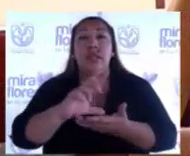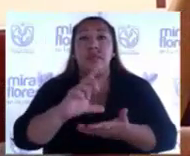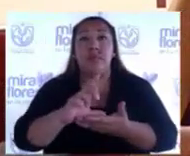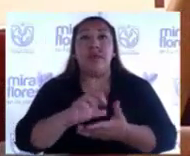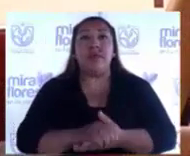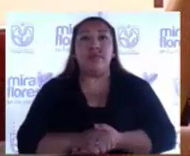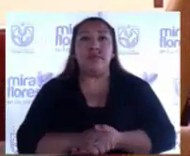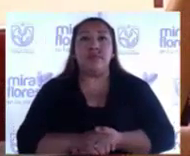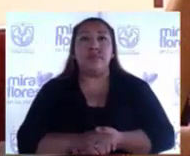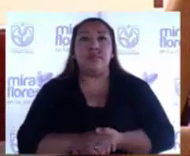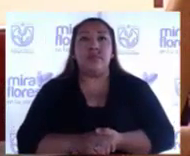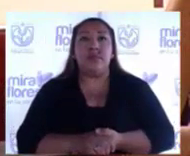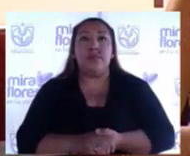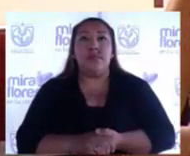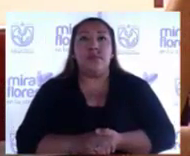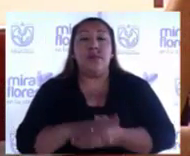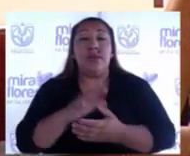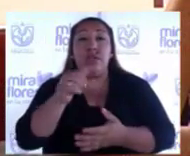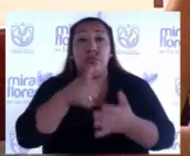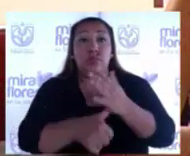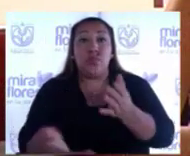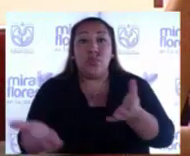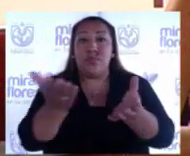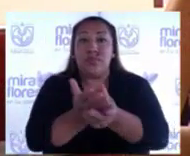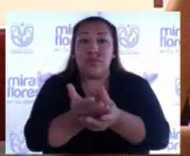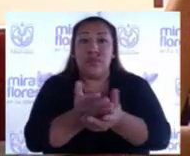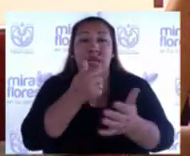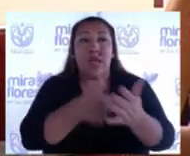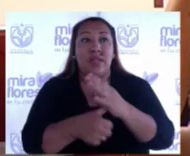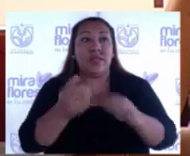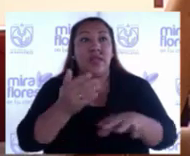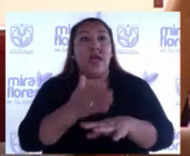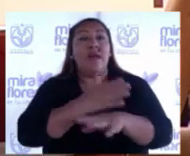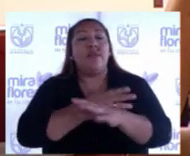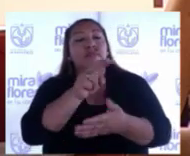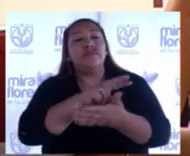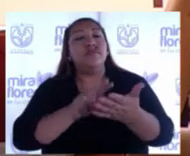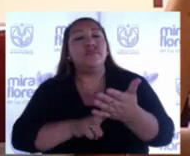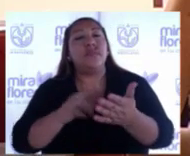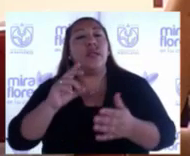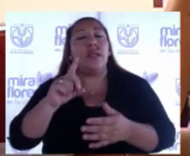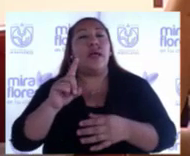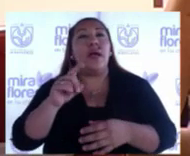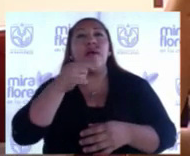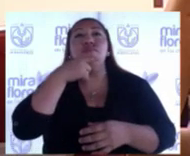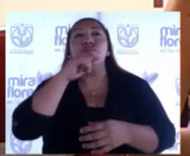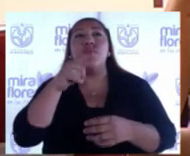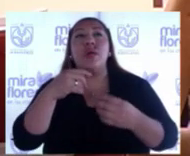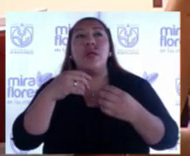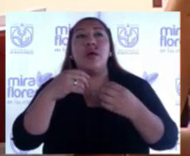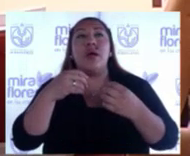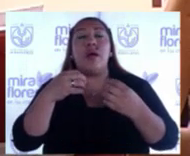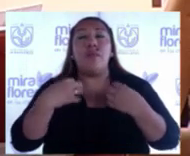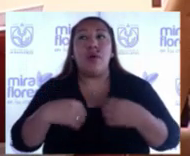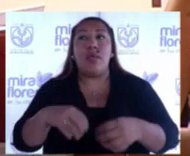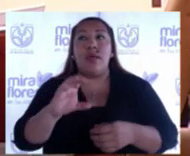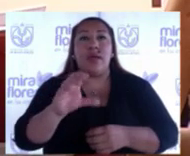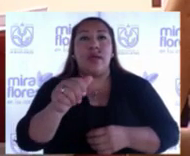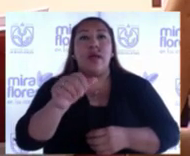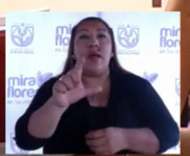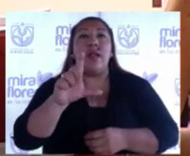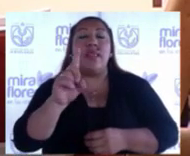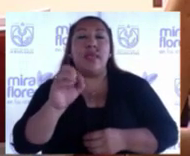Lima, y el documento, el oficio que ha sido leído por la doctora Calderón, está claramente